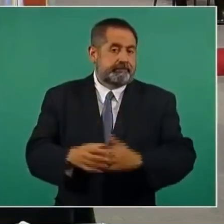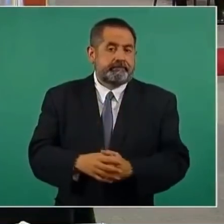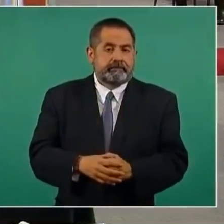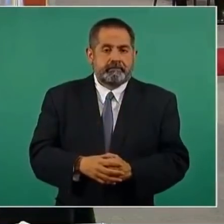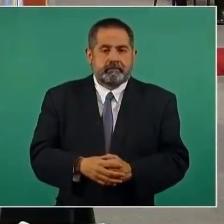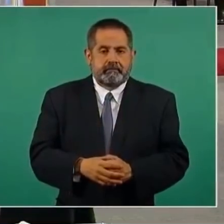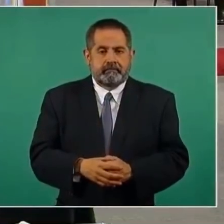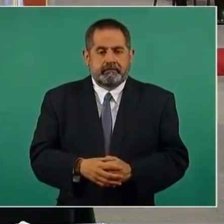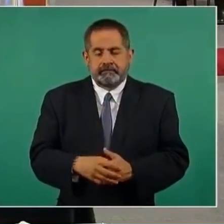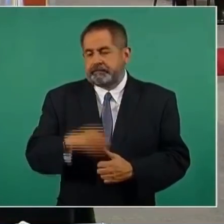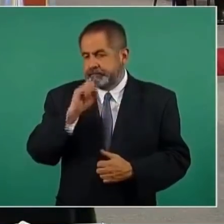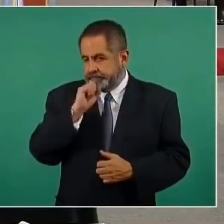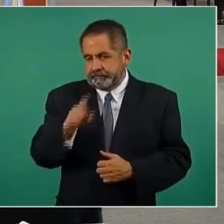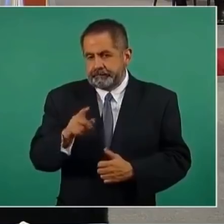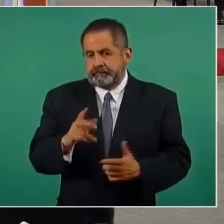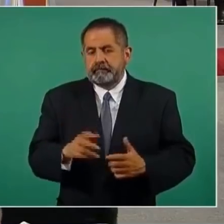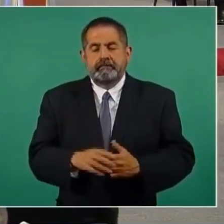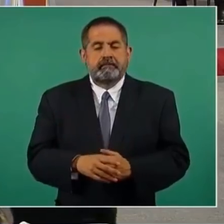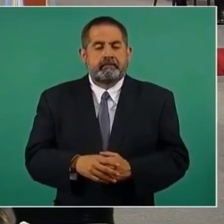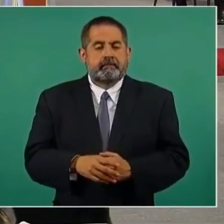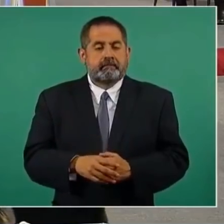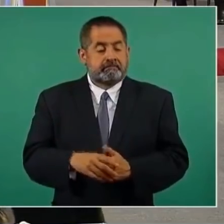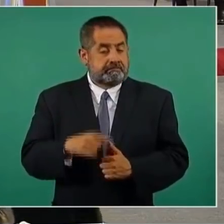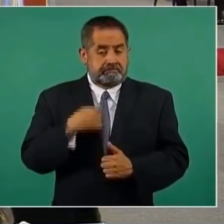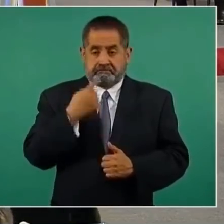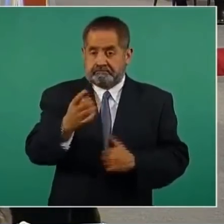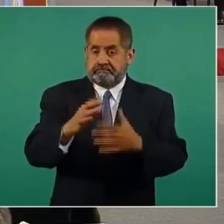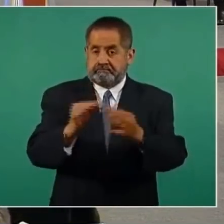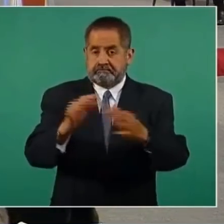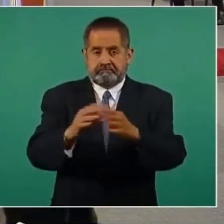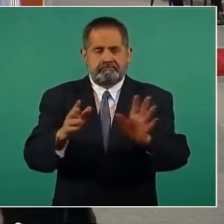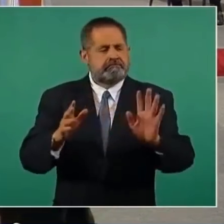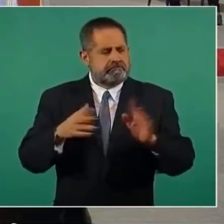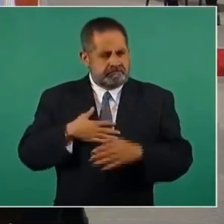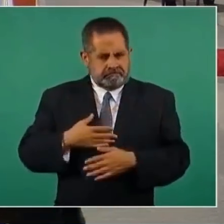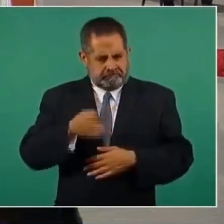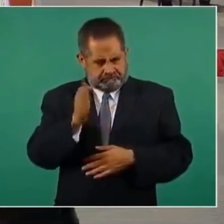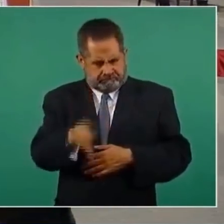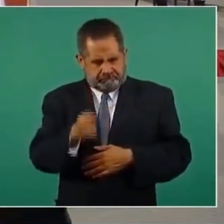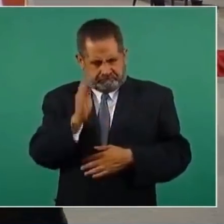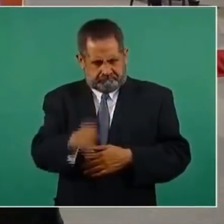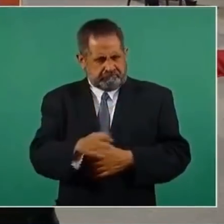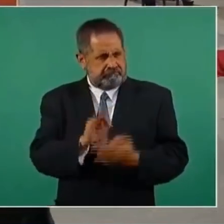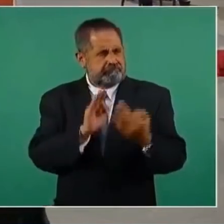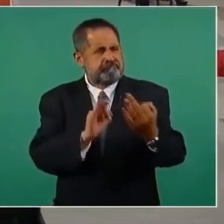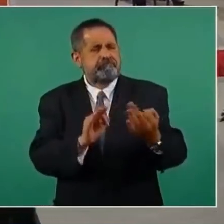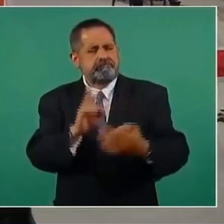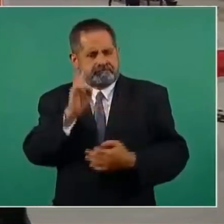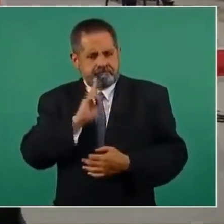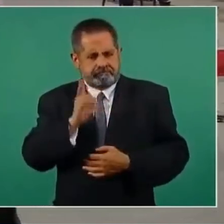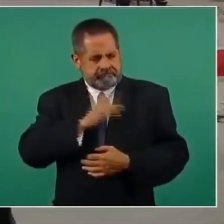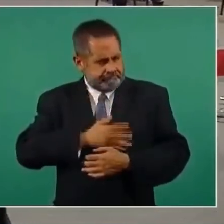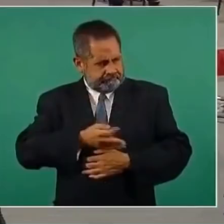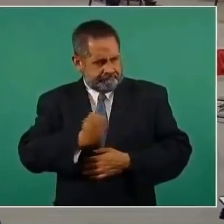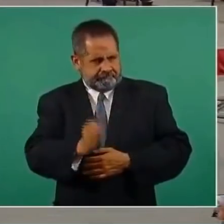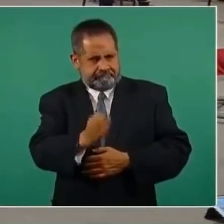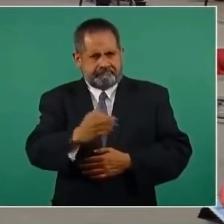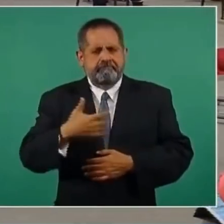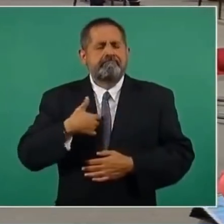Y también decirles que acepto el desafío, por lo que a mí corresponde,